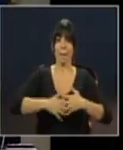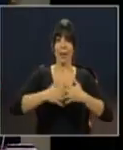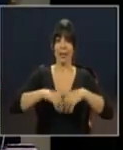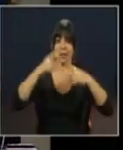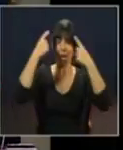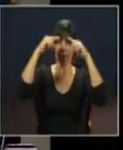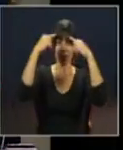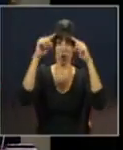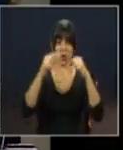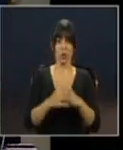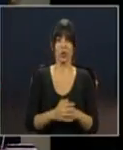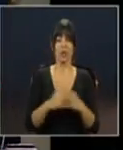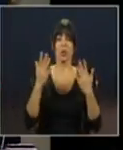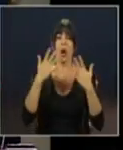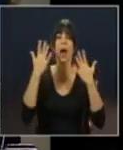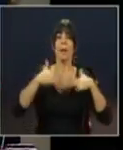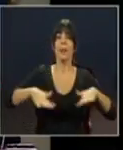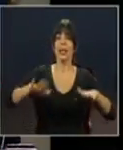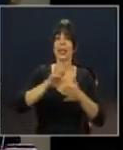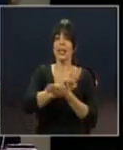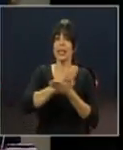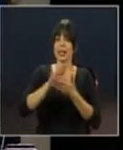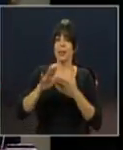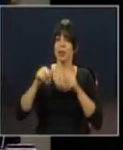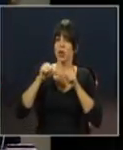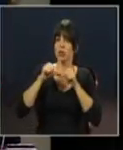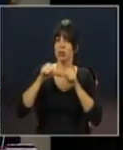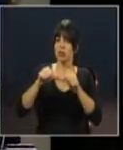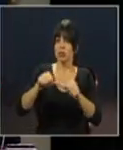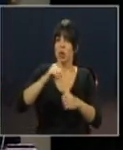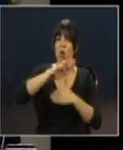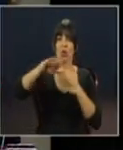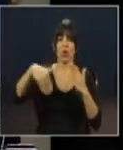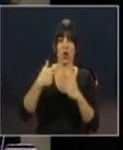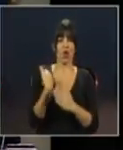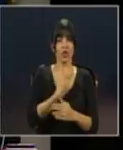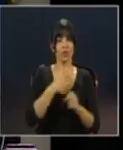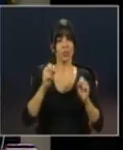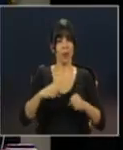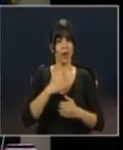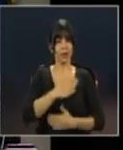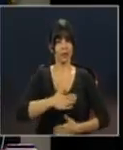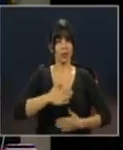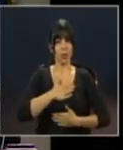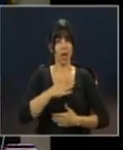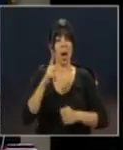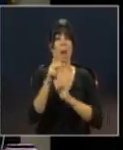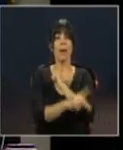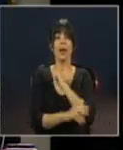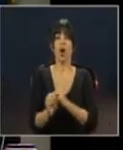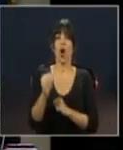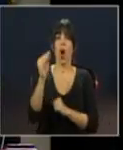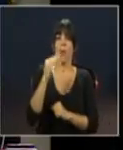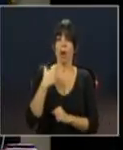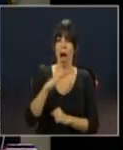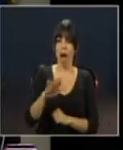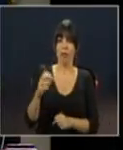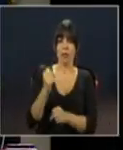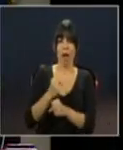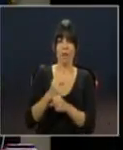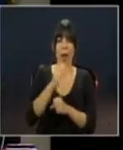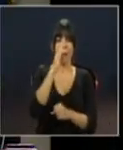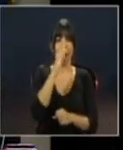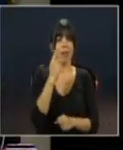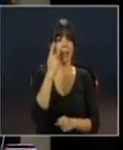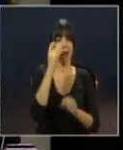exitosas y de un ambiente limpio y sostenible del que todas y todos disfruten. Una patria de jóvenes con empleo, de madres y